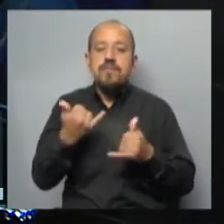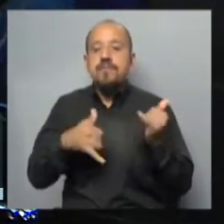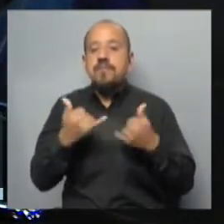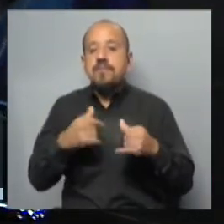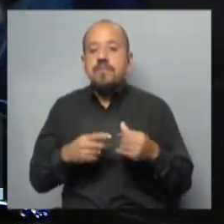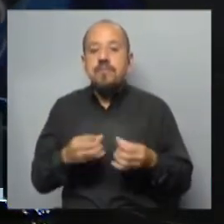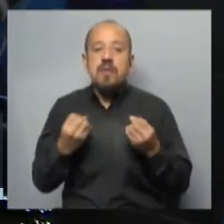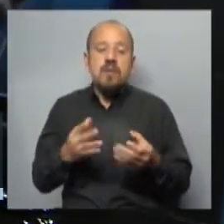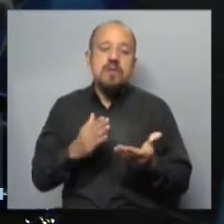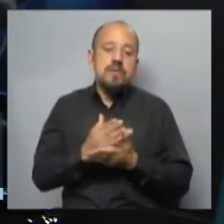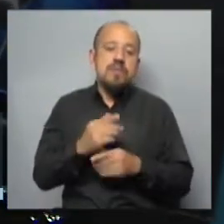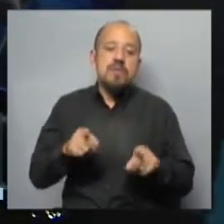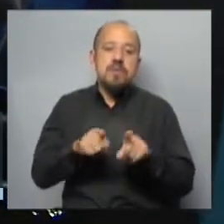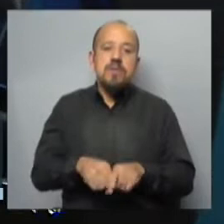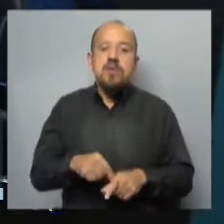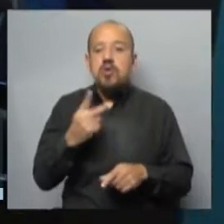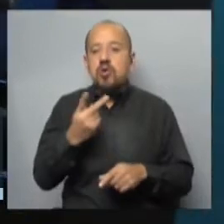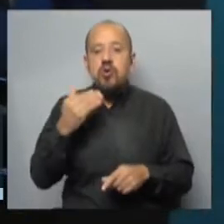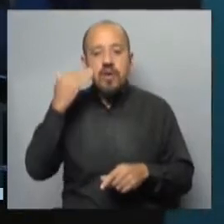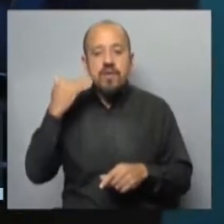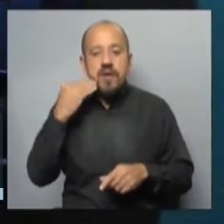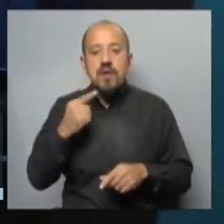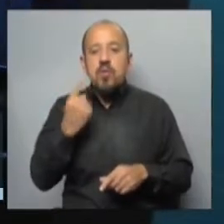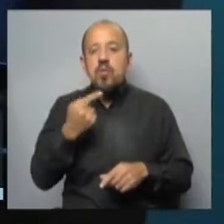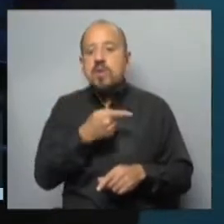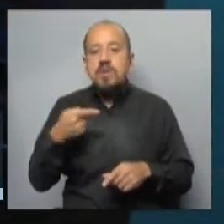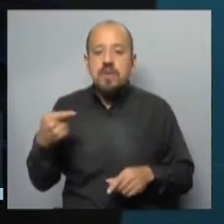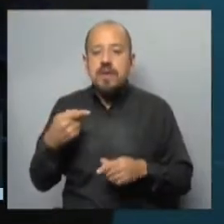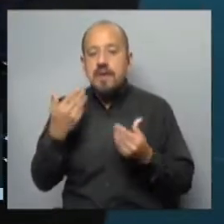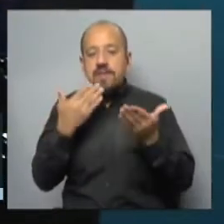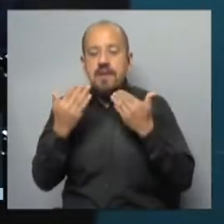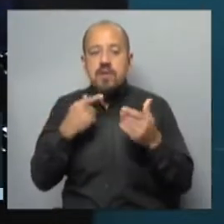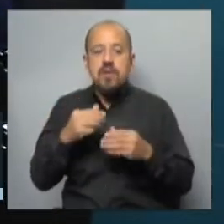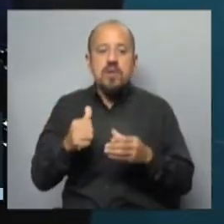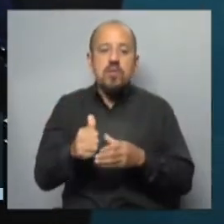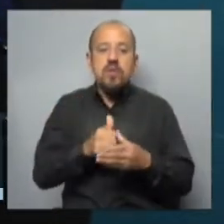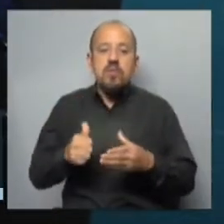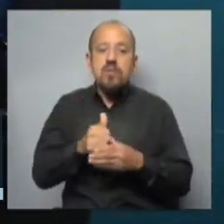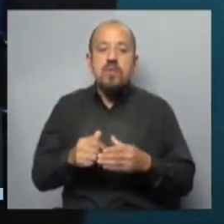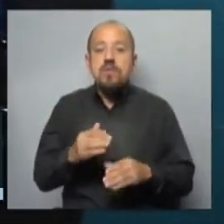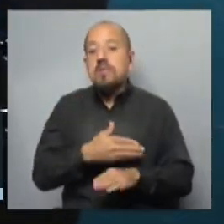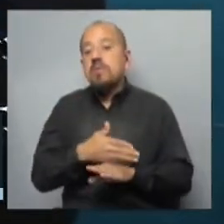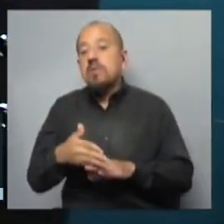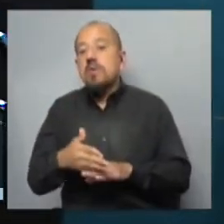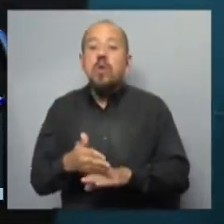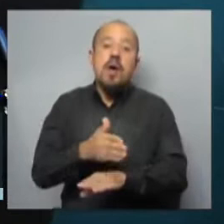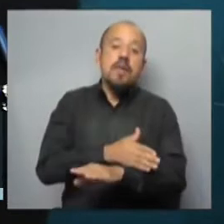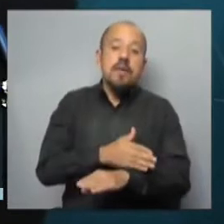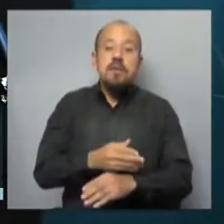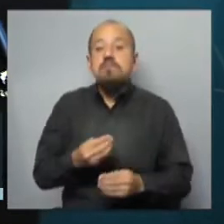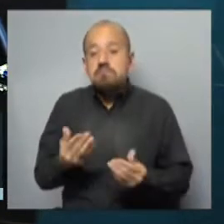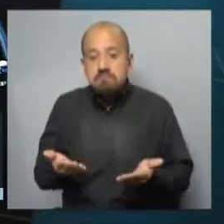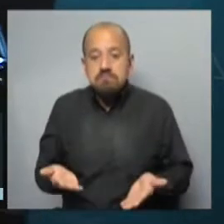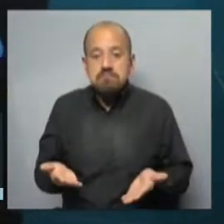queremos siempre lo mismo 2 de abril pasamos una semana hablando del autismo y después que o antes que